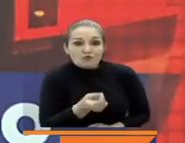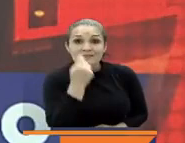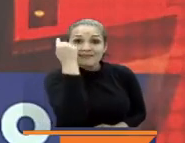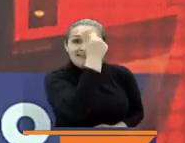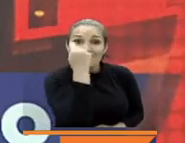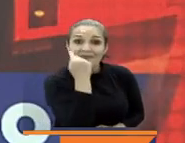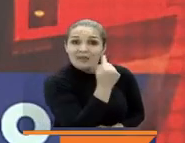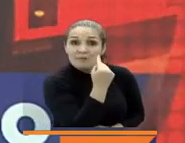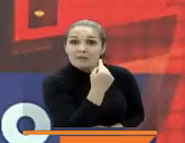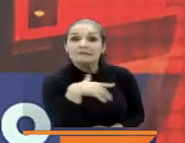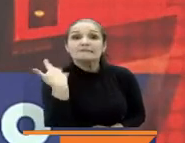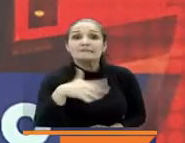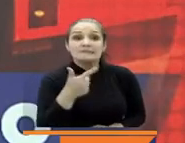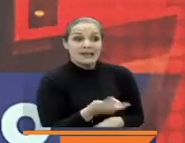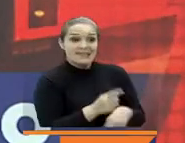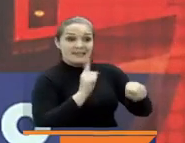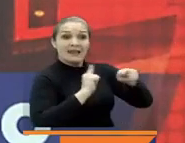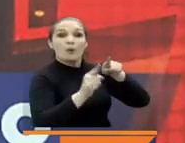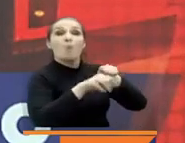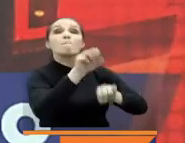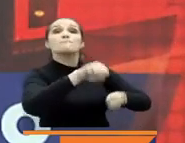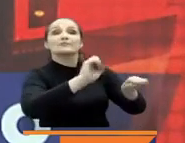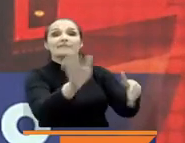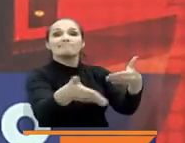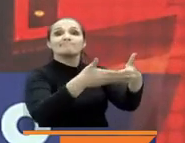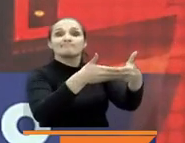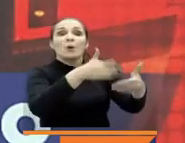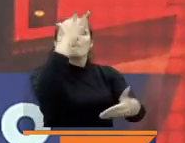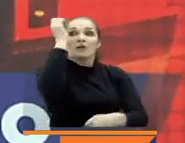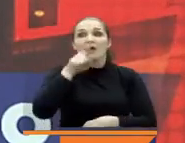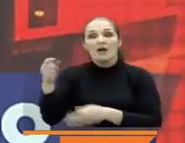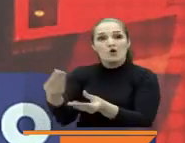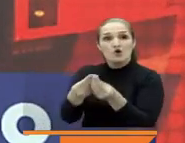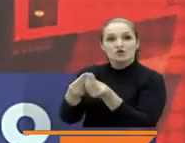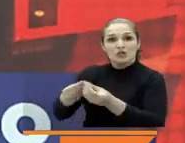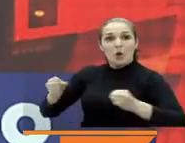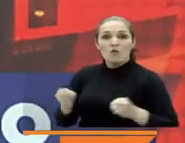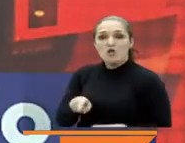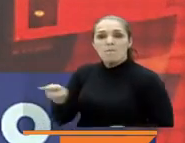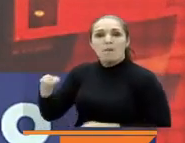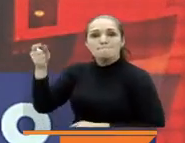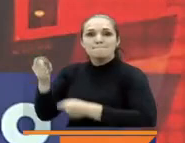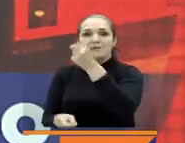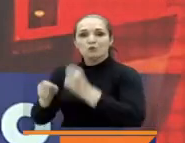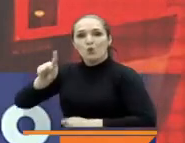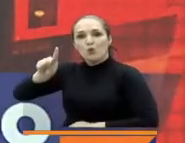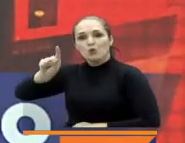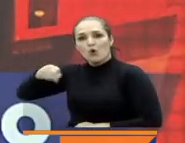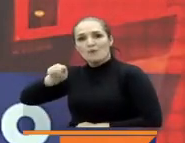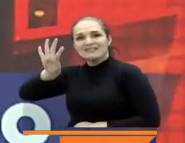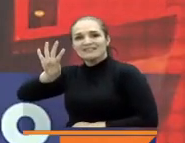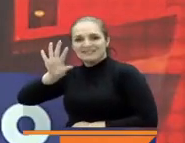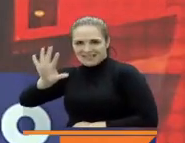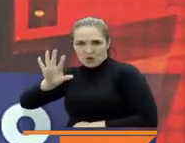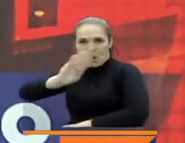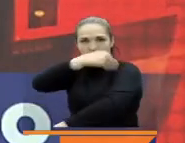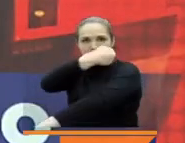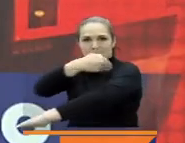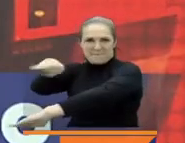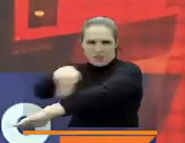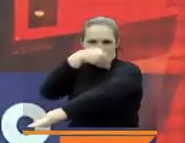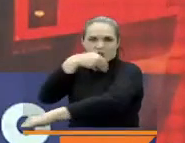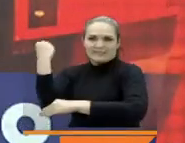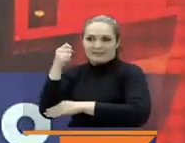si el Consejo de Bogotá no aprueba el presupuesto de 1.5 billones de pesos que necesita el sistema para continuar funcionando.